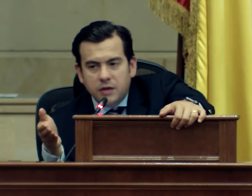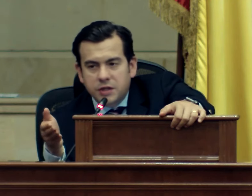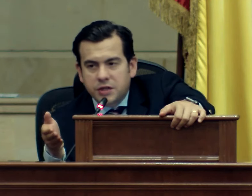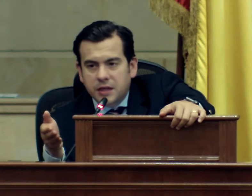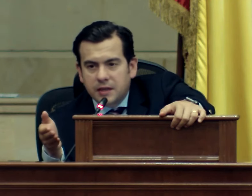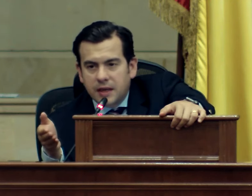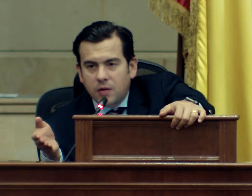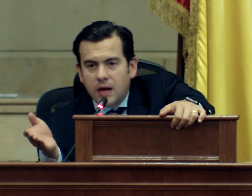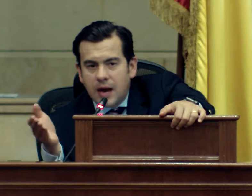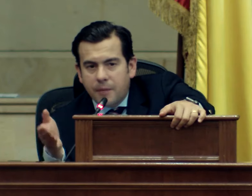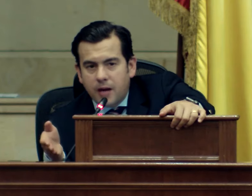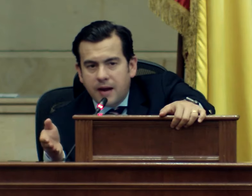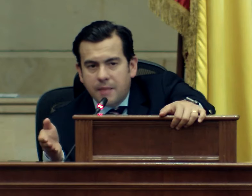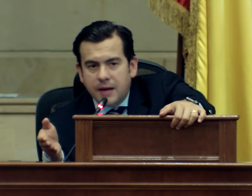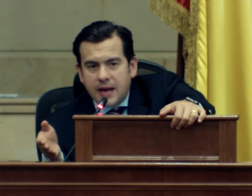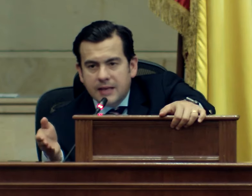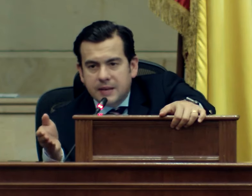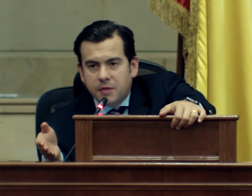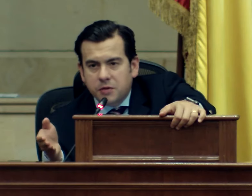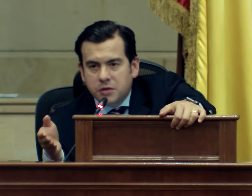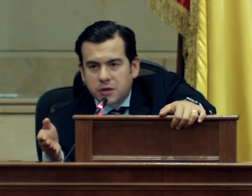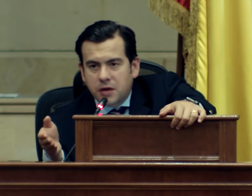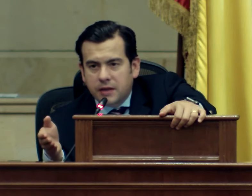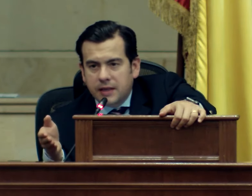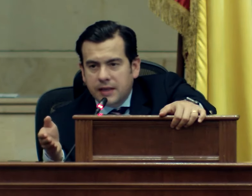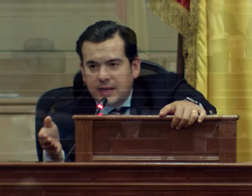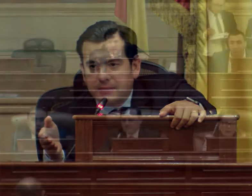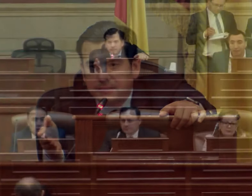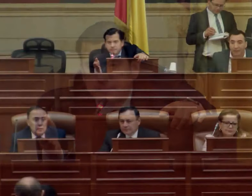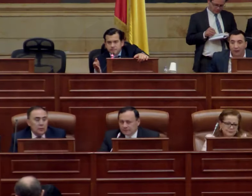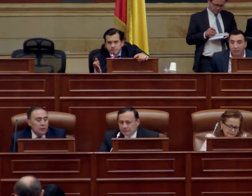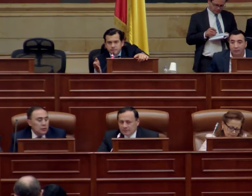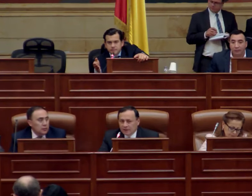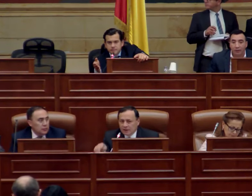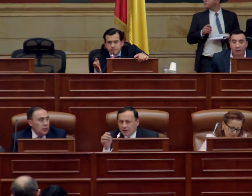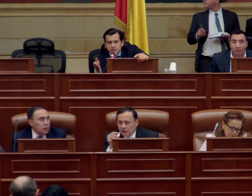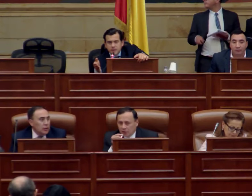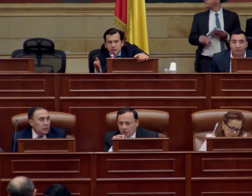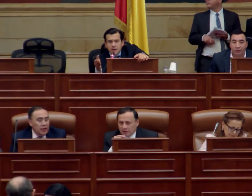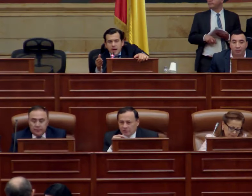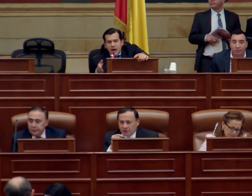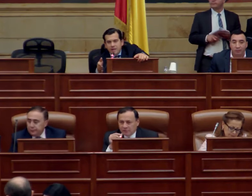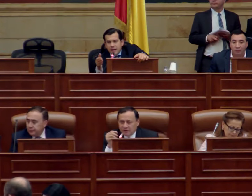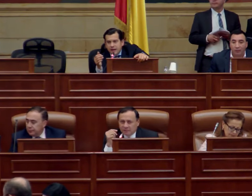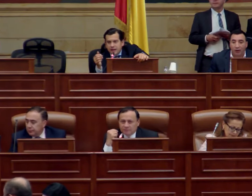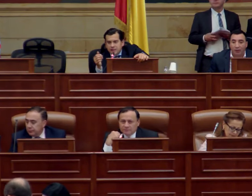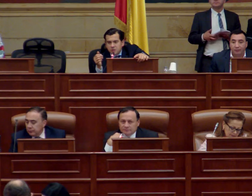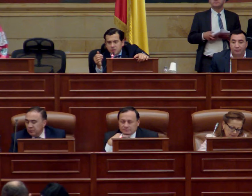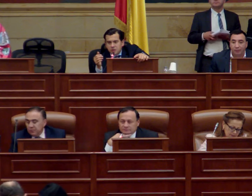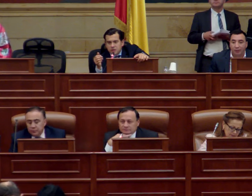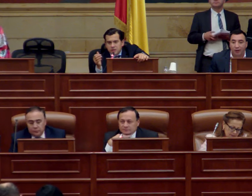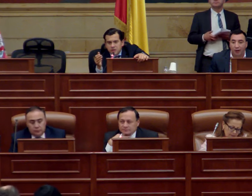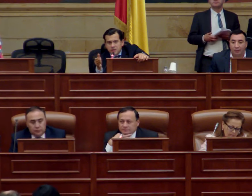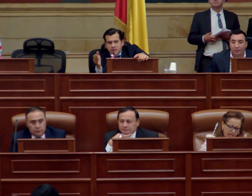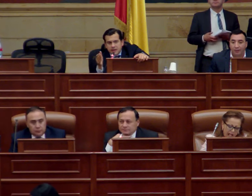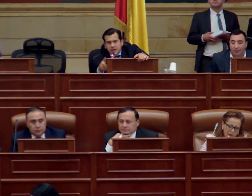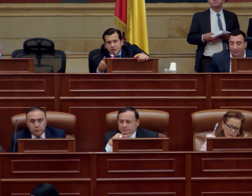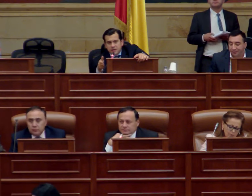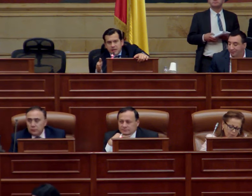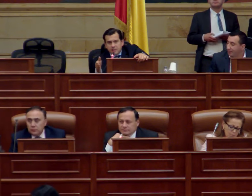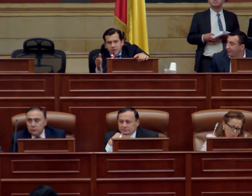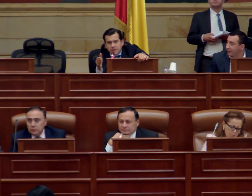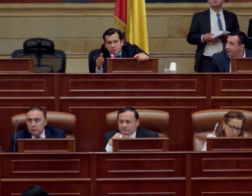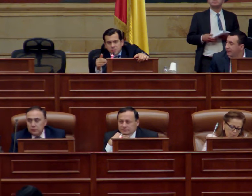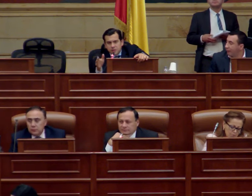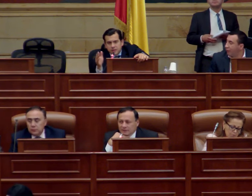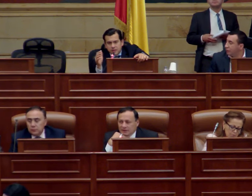Eloi chi Quintero aprueba la plenaria esta proposición el orden del día no hay un abre el registro entonces señor secretario